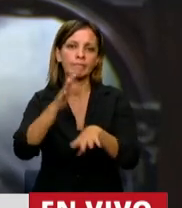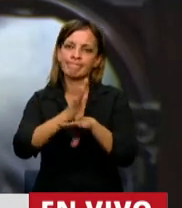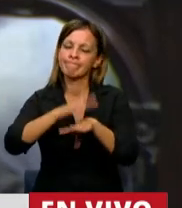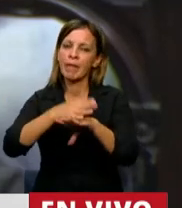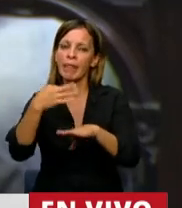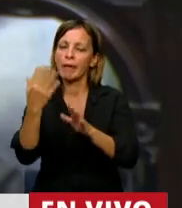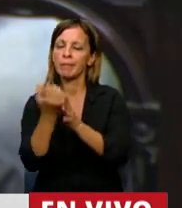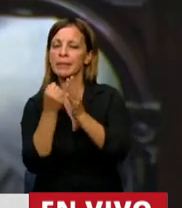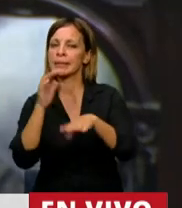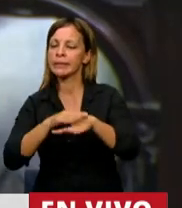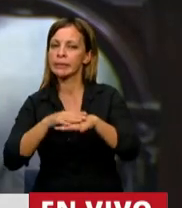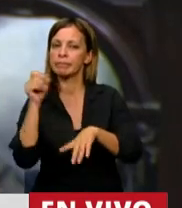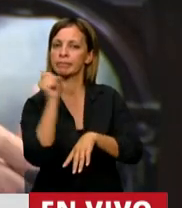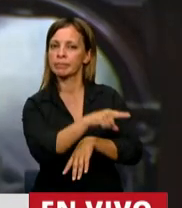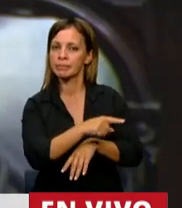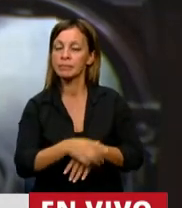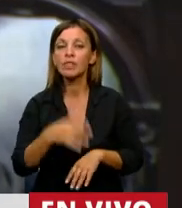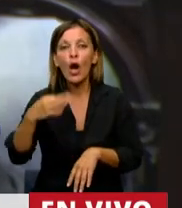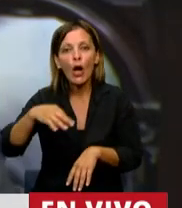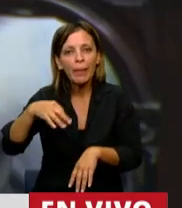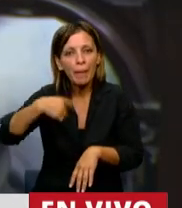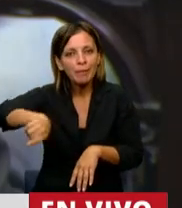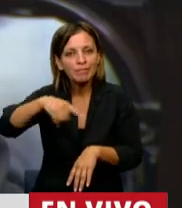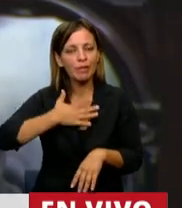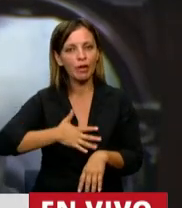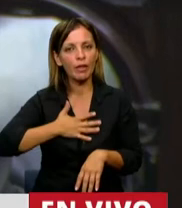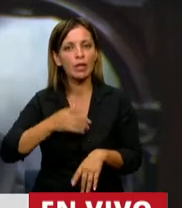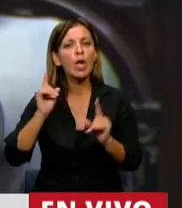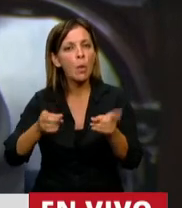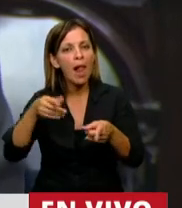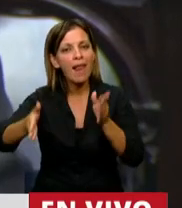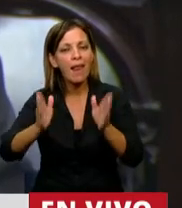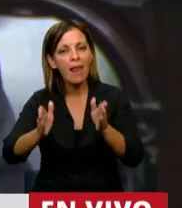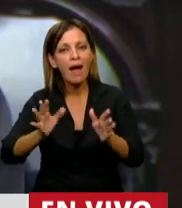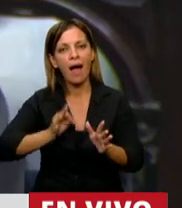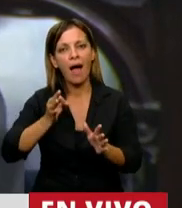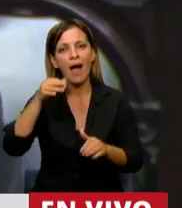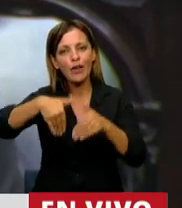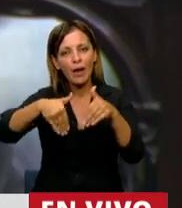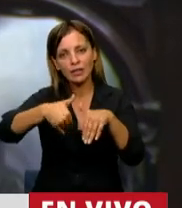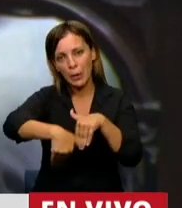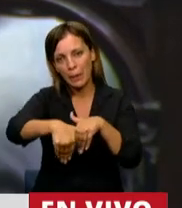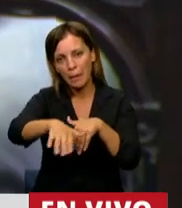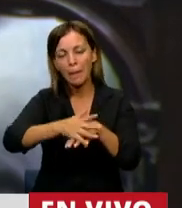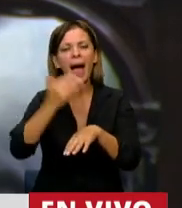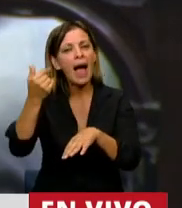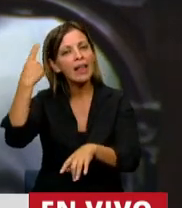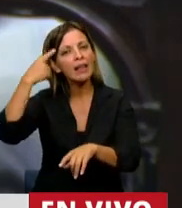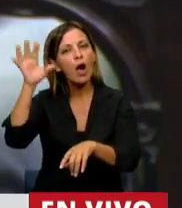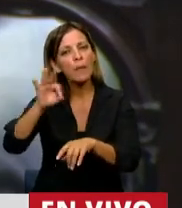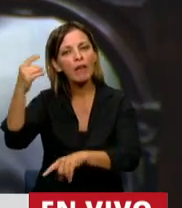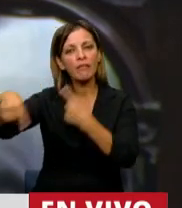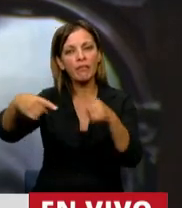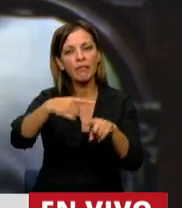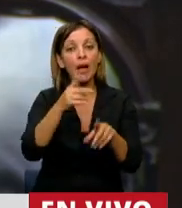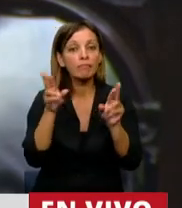Así que hoy tenemos que festejar que más allá de estar en un año electoral, un año donde tenemos muchísimas diferencias que podemos discutir,